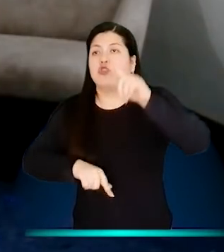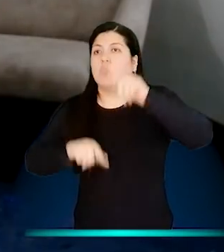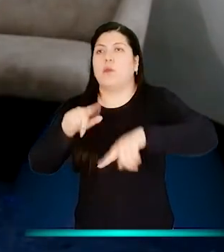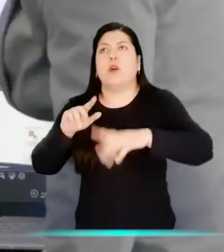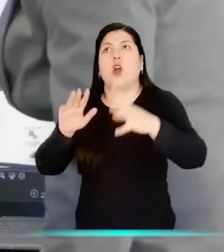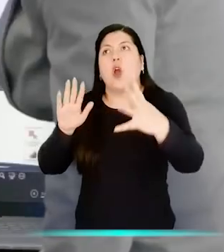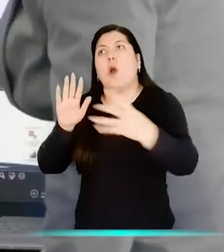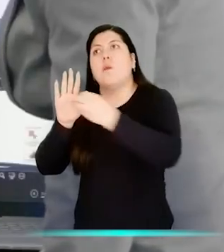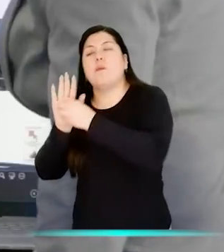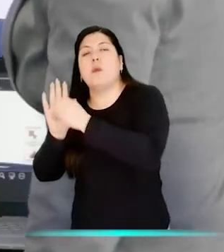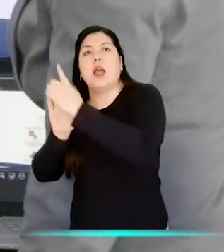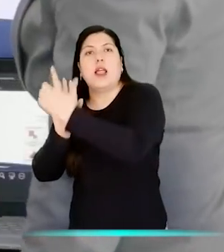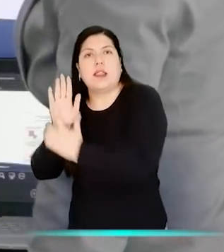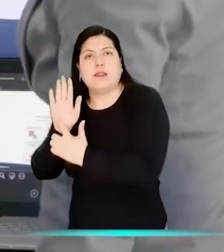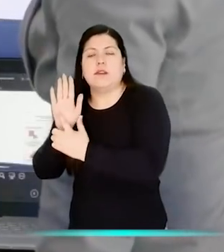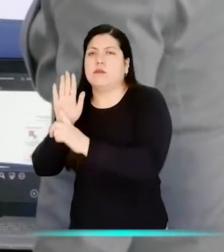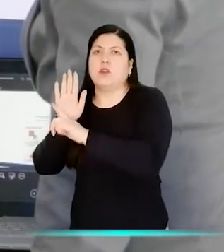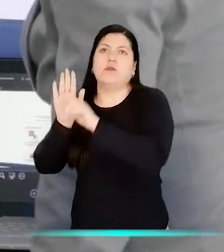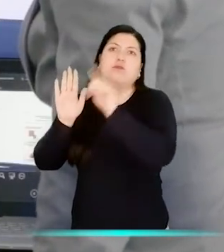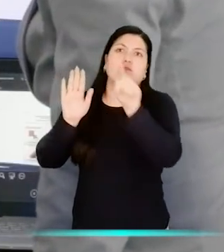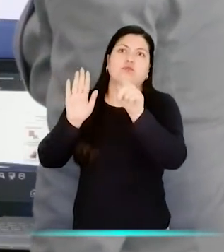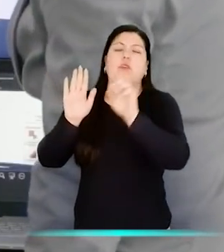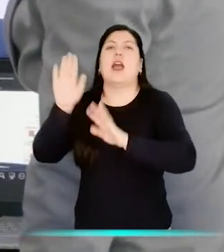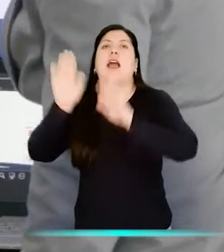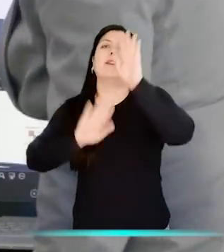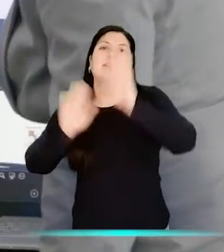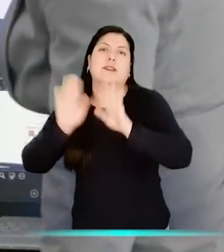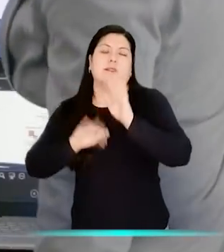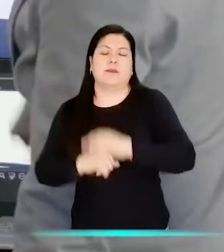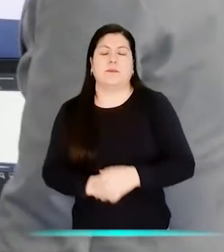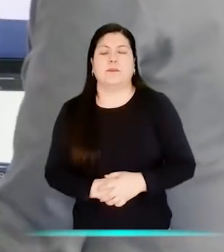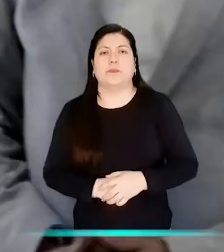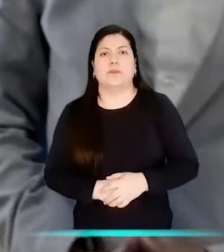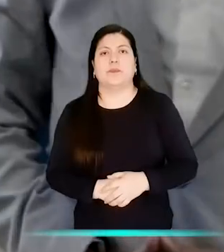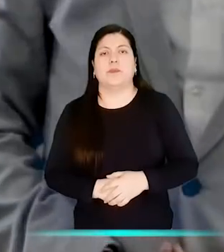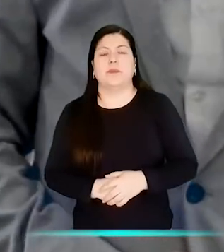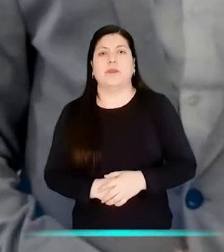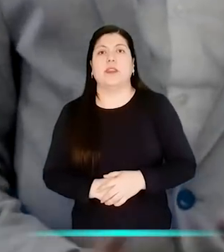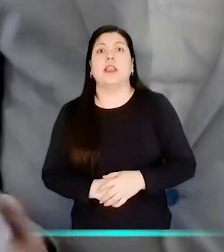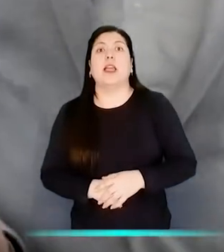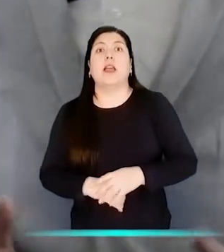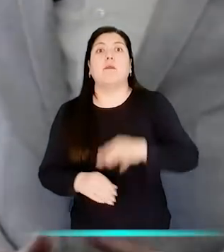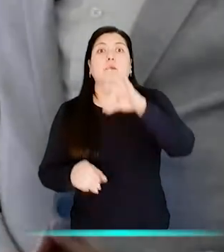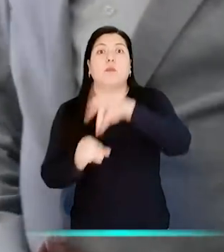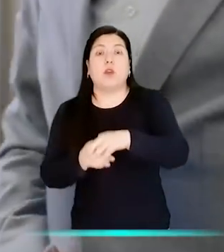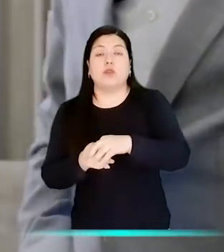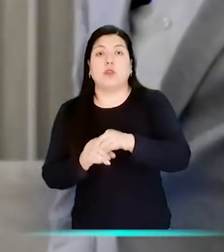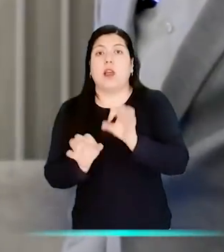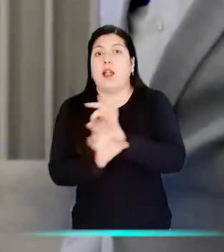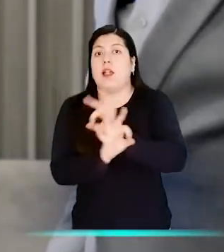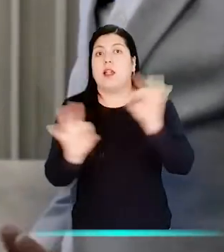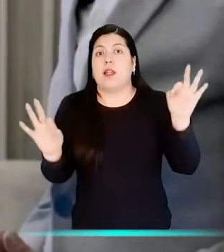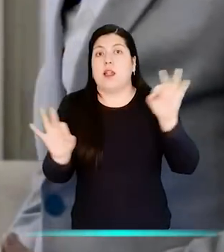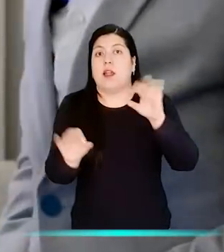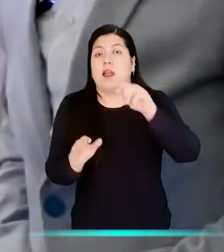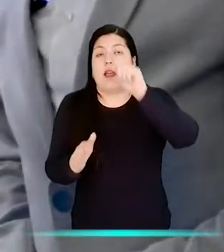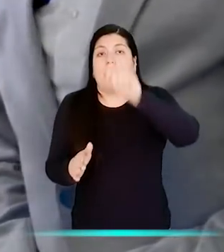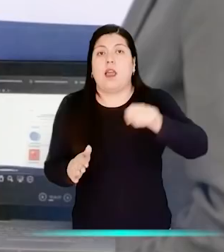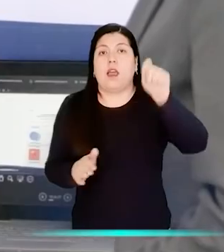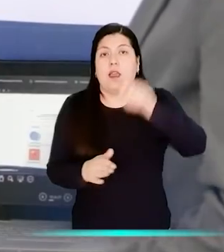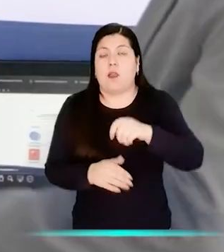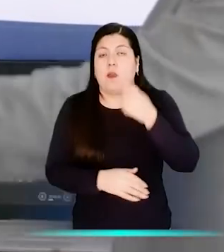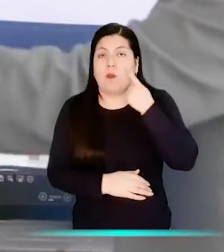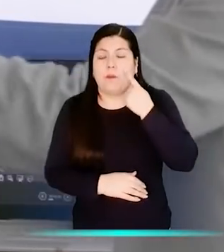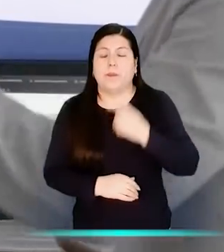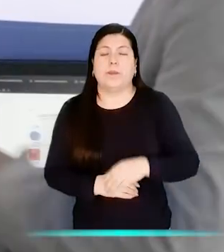le puedo sumar yo también a la lista. Le voy a sumar al candidato de esa lista. Vamos con el voto no marcado, Edwin. ¿Qué es el voto no